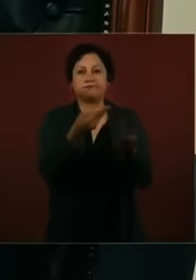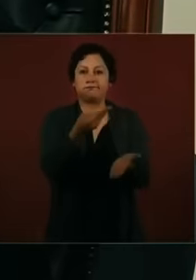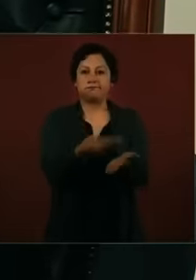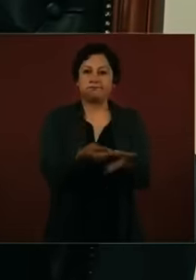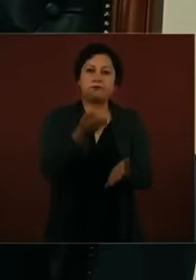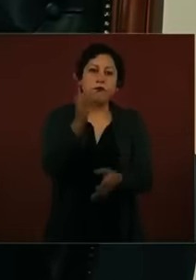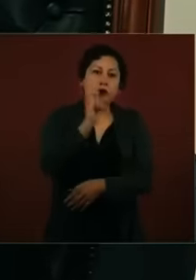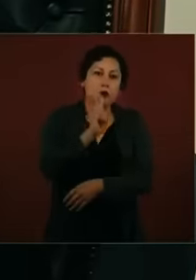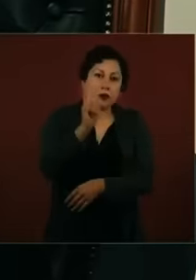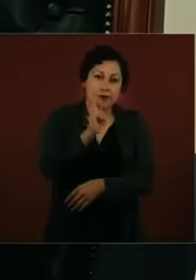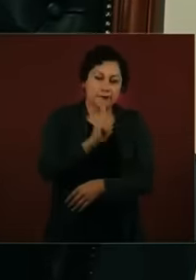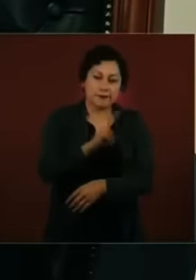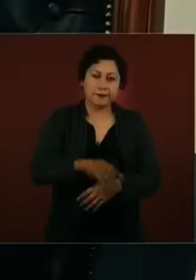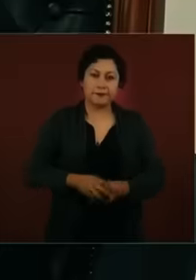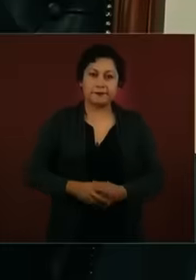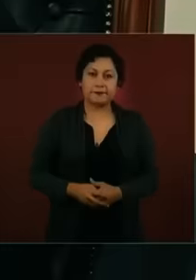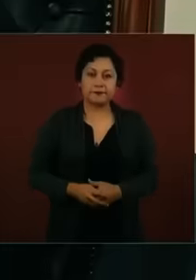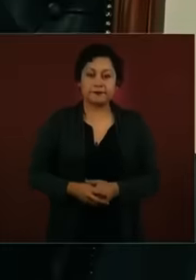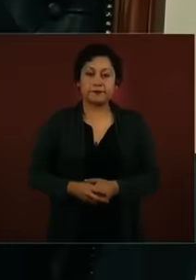Y